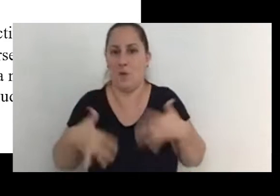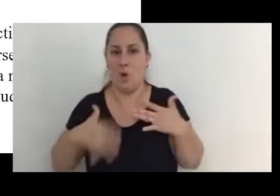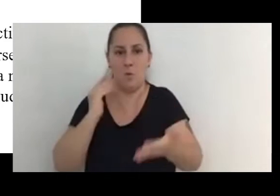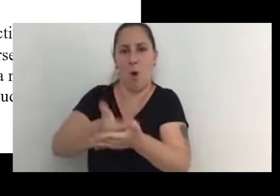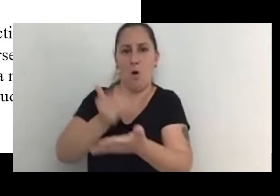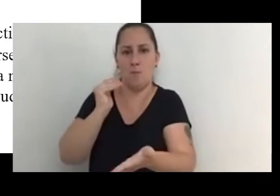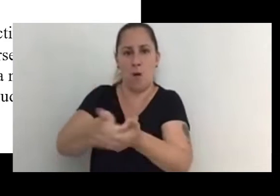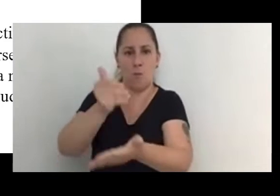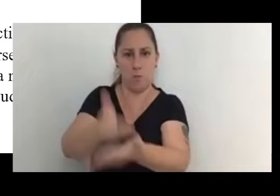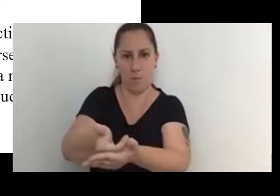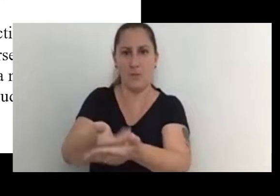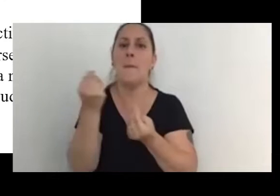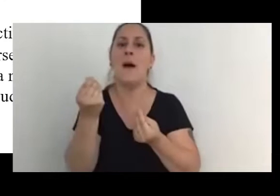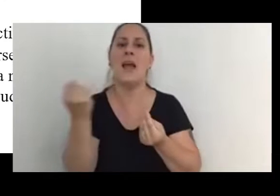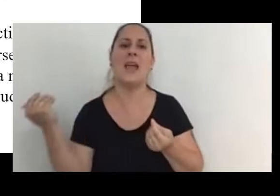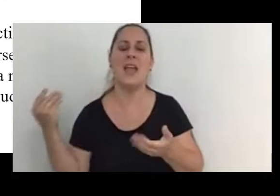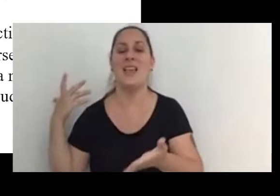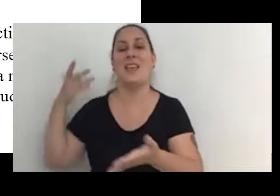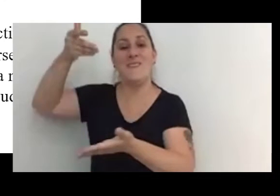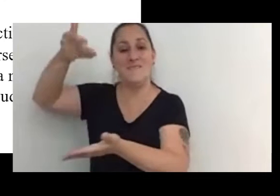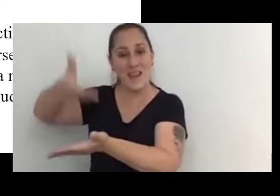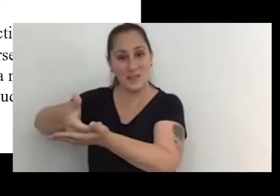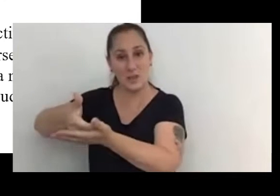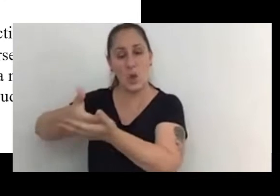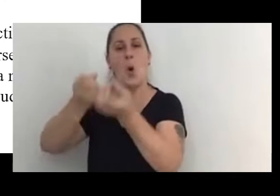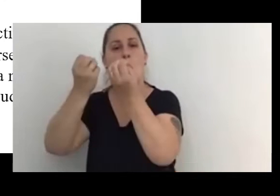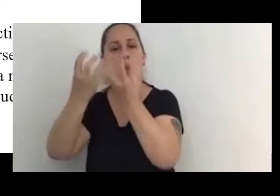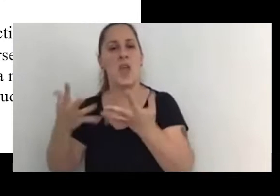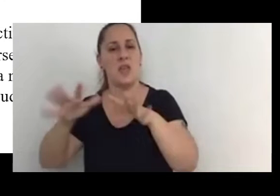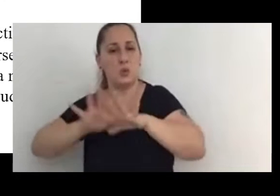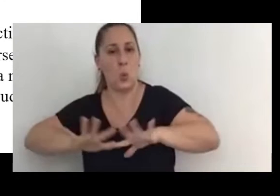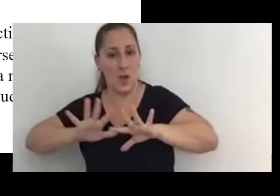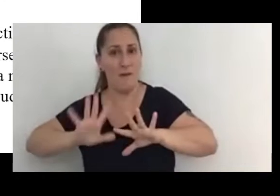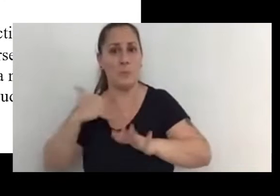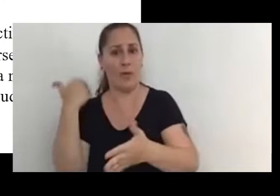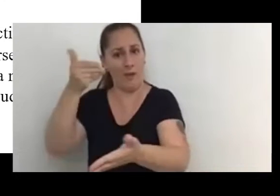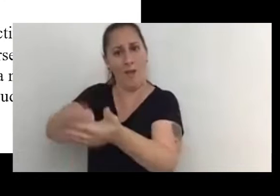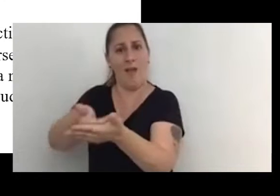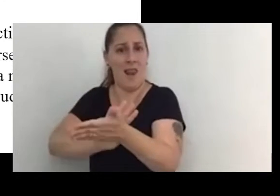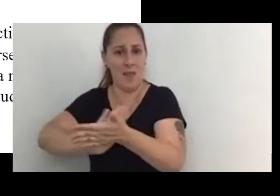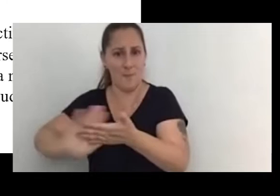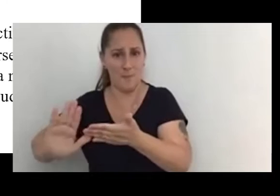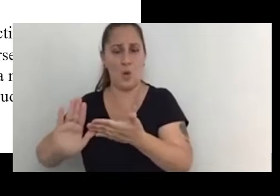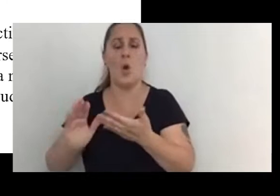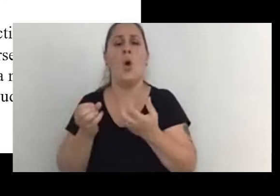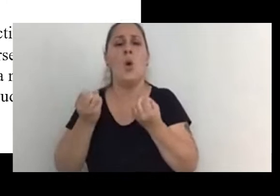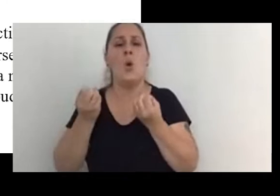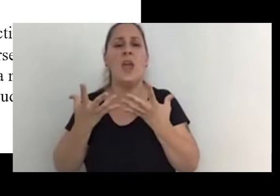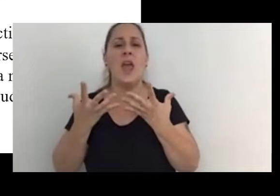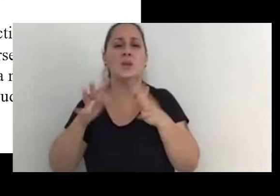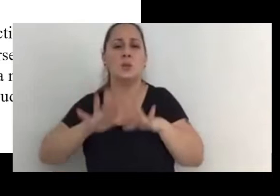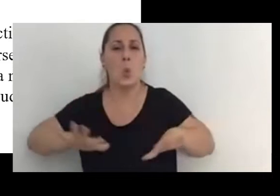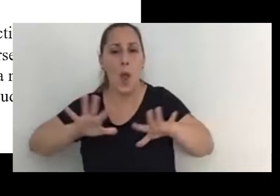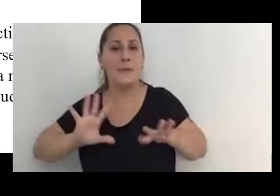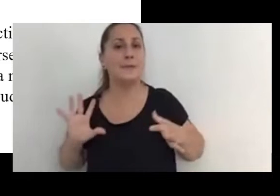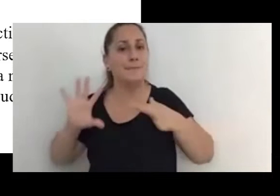para inversiones realizadas en bienes muebles amortizables, bienes muebles que estén afectados a la